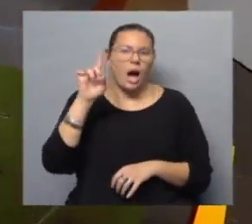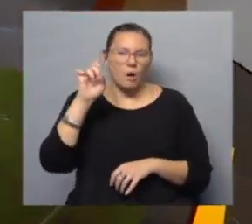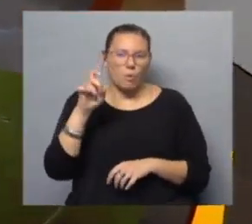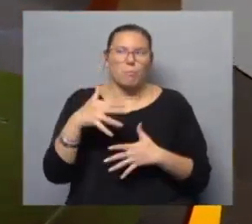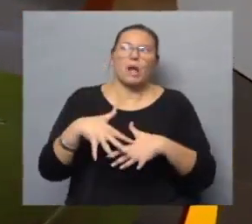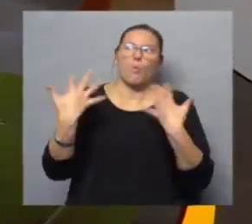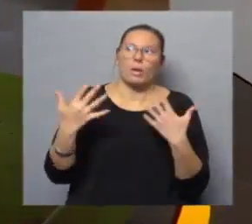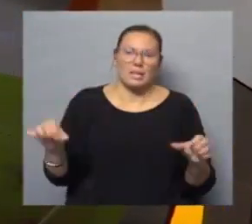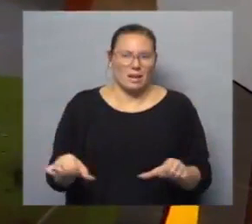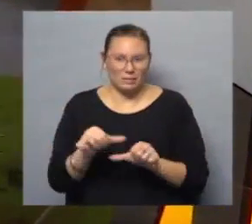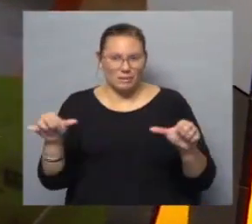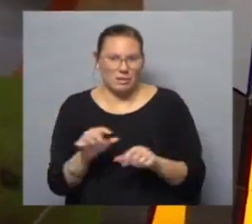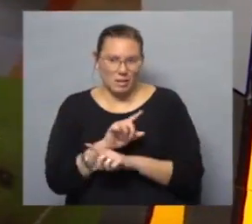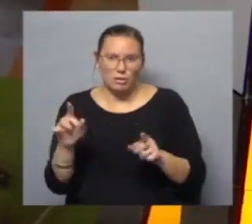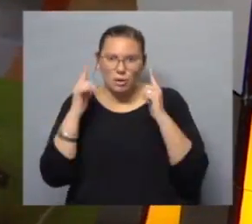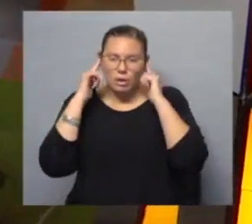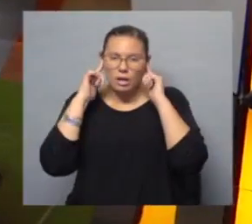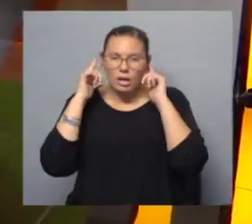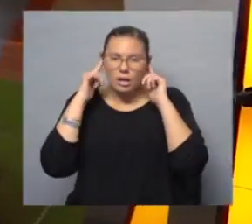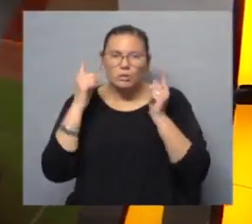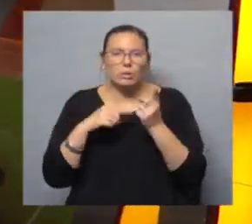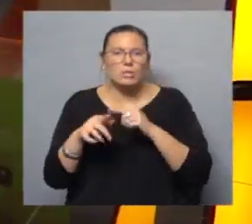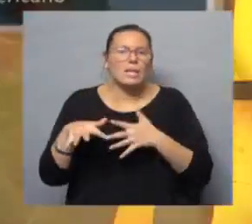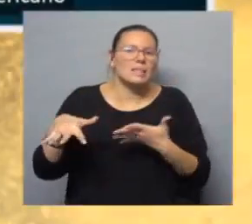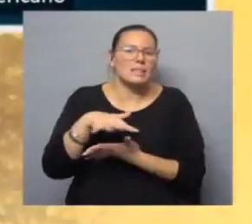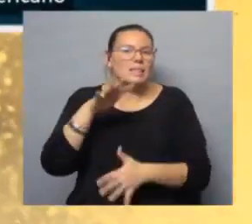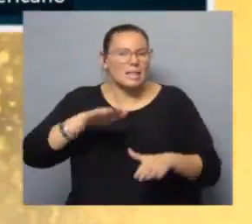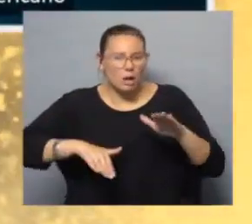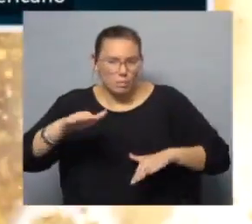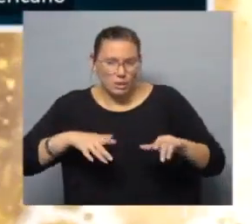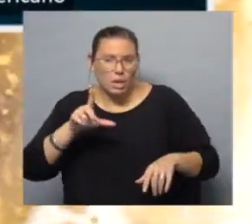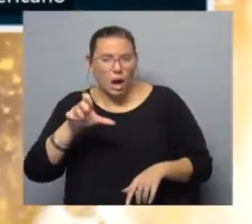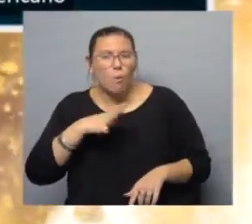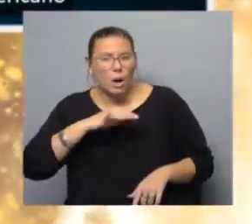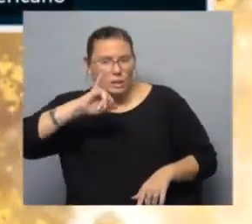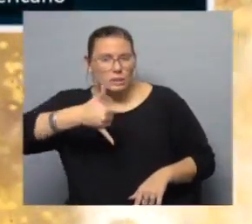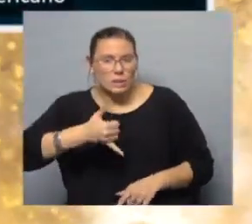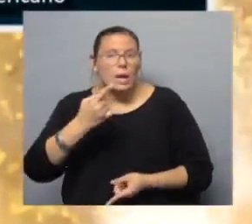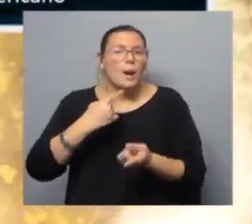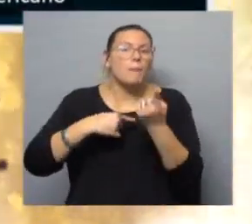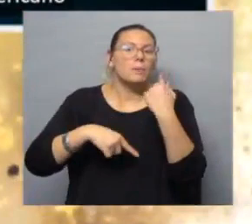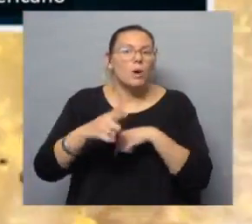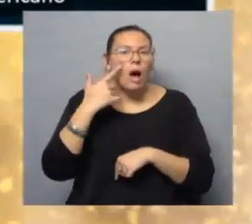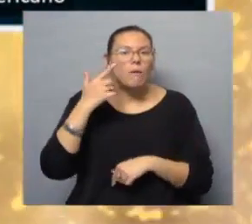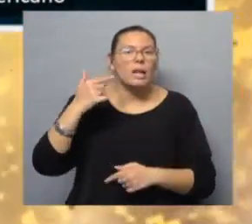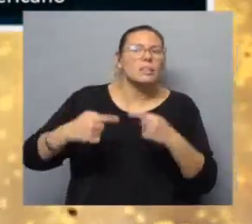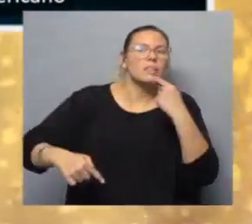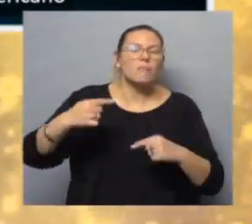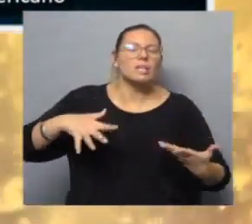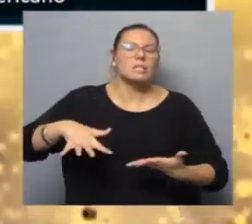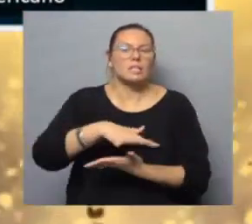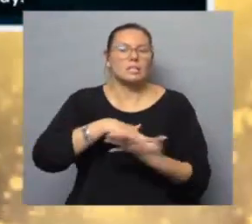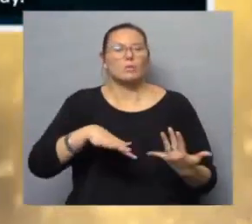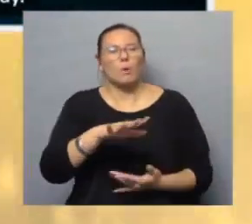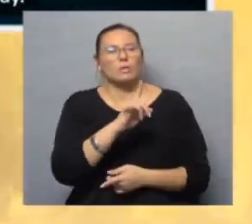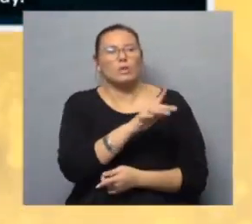para cualquier actividad. Entonces, hay que situar en ese sentido. Tenemos agua, pero tenemos que ver las distintas situaciones